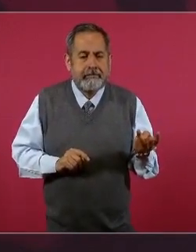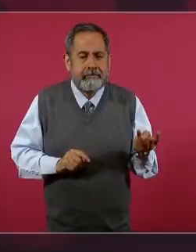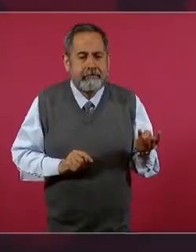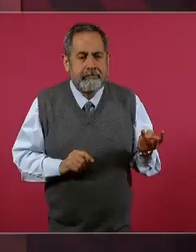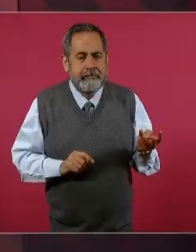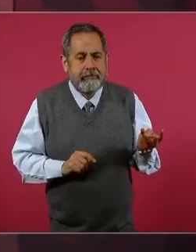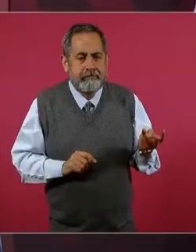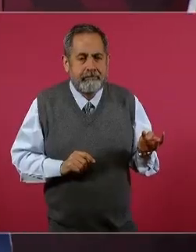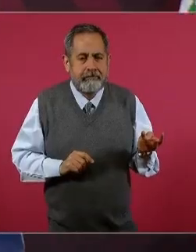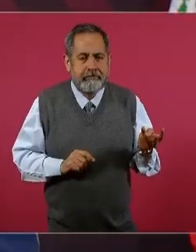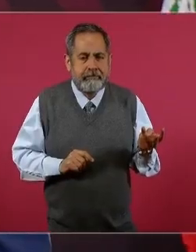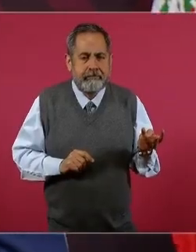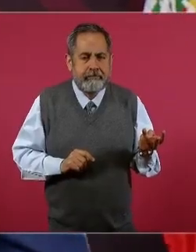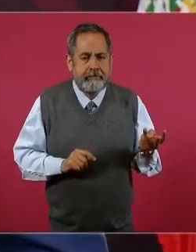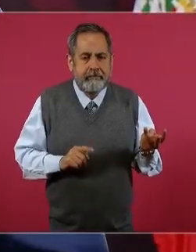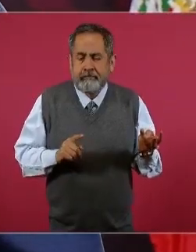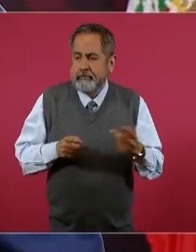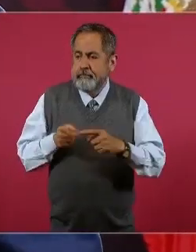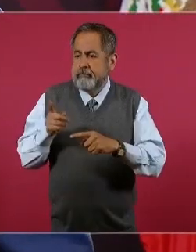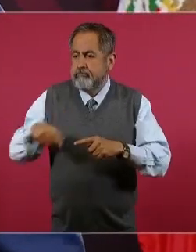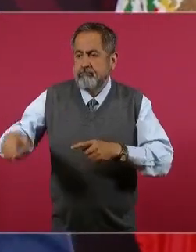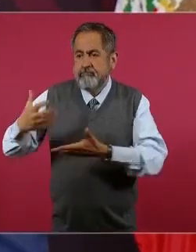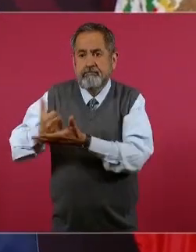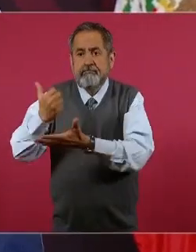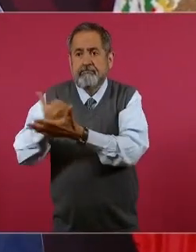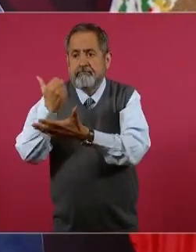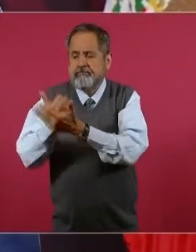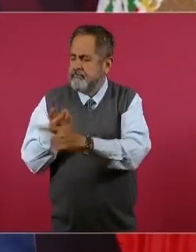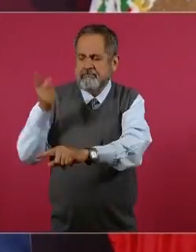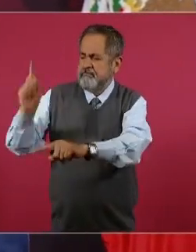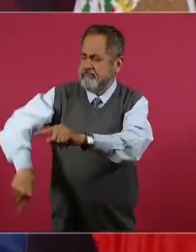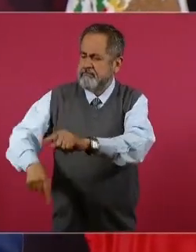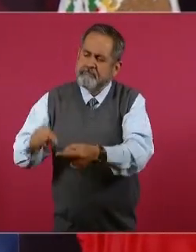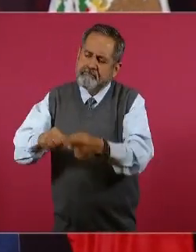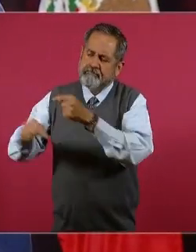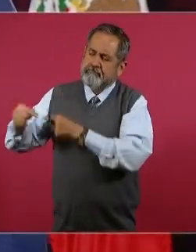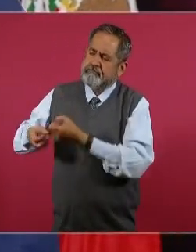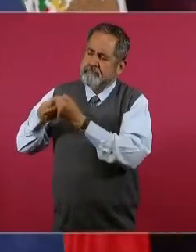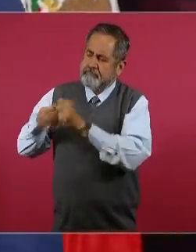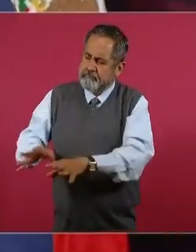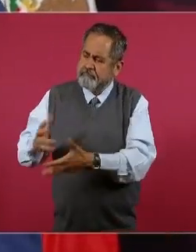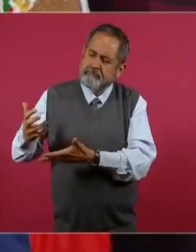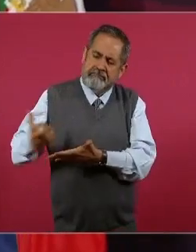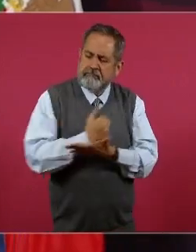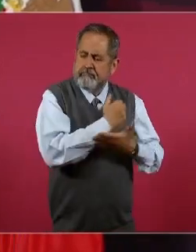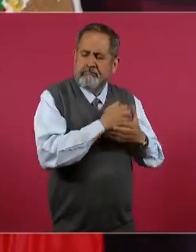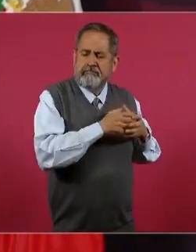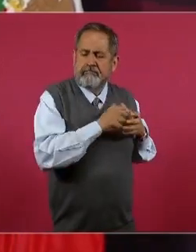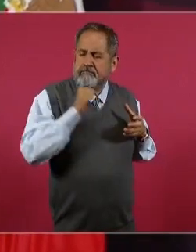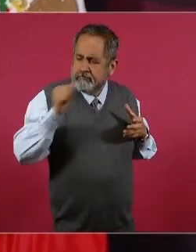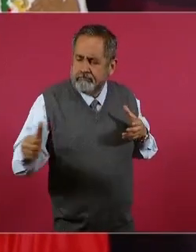afectar conquistas laborales de los trabajadores,